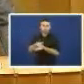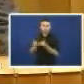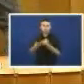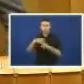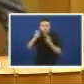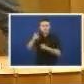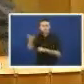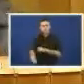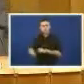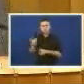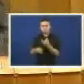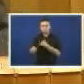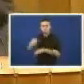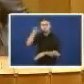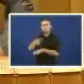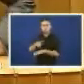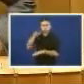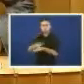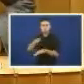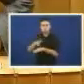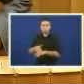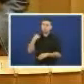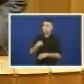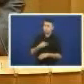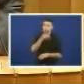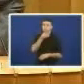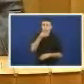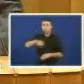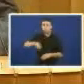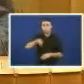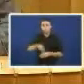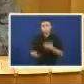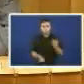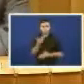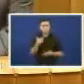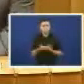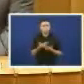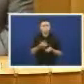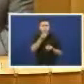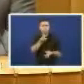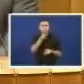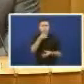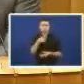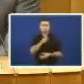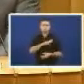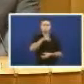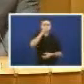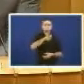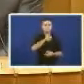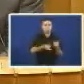como se demostrou hoxe a mañá no discurso do presidente. Señor Feixó, aceteme un consello.